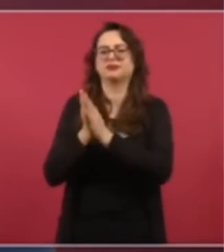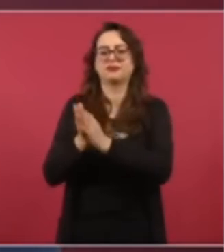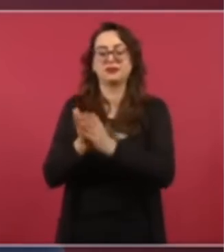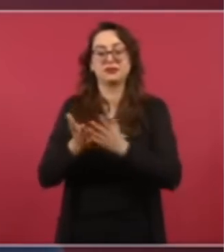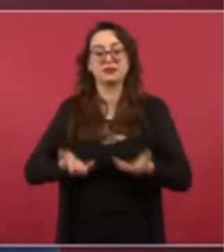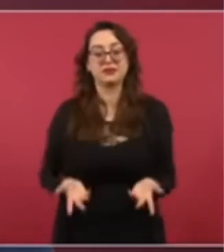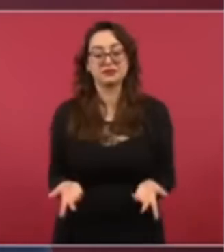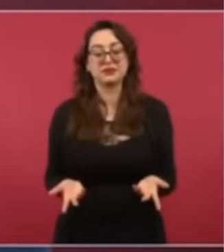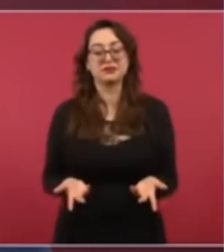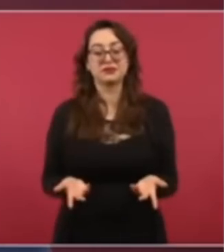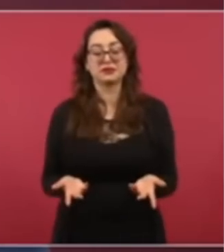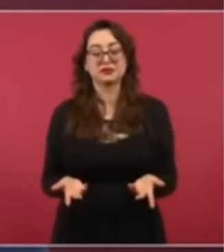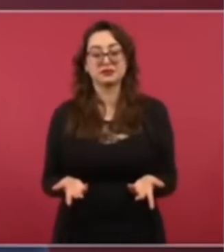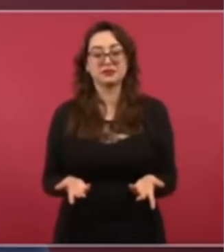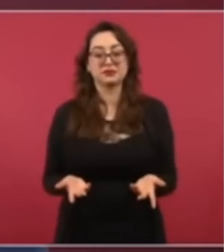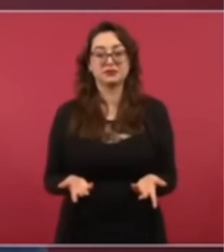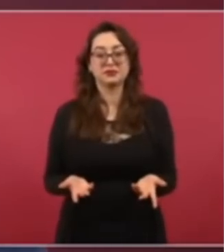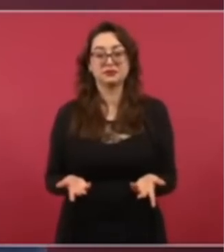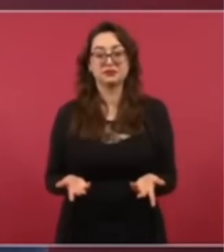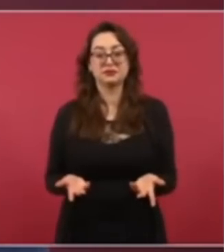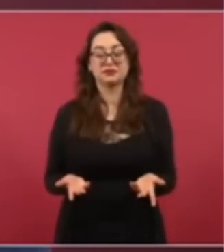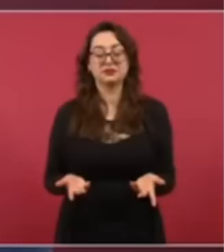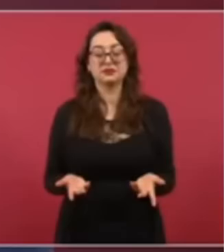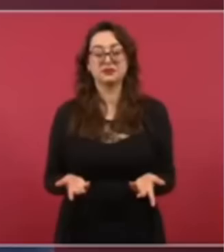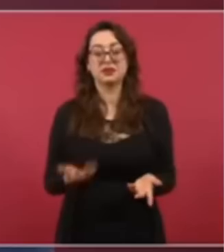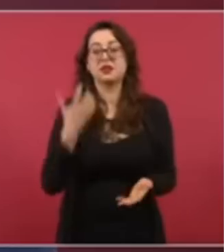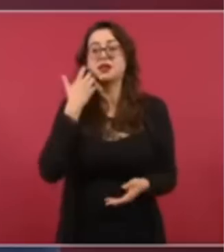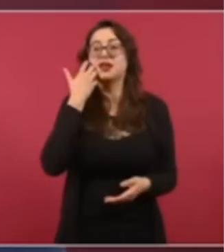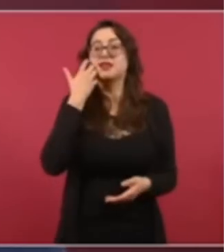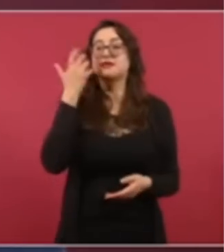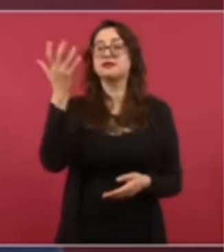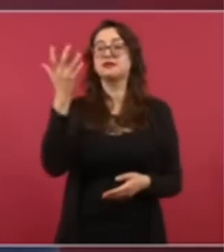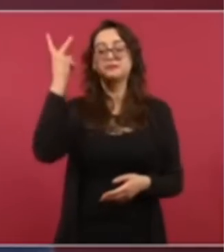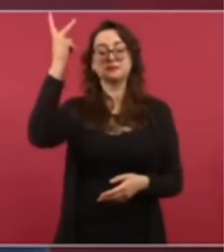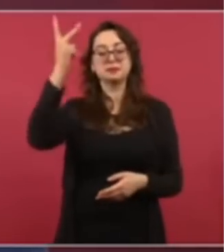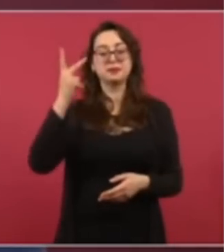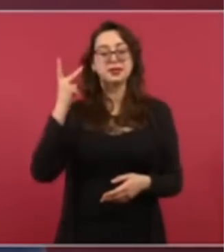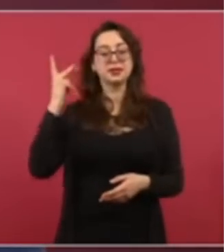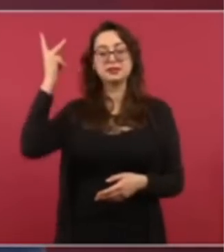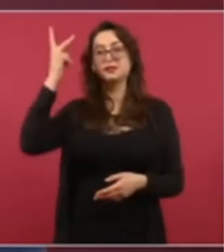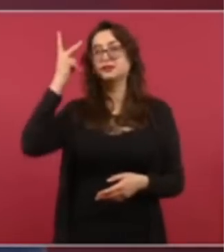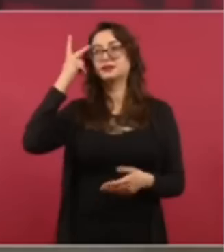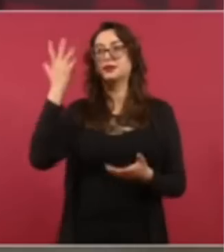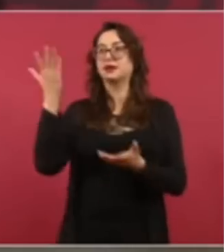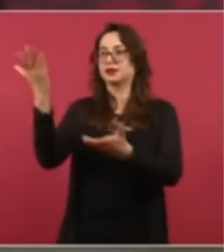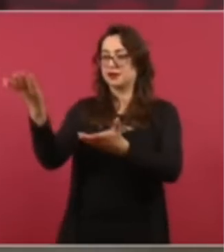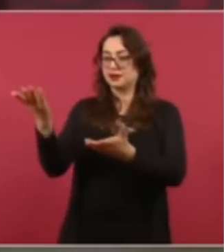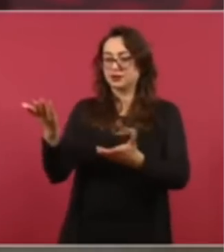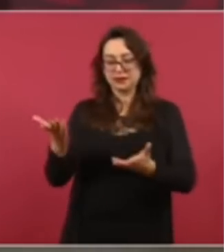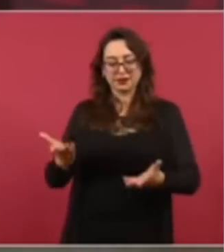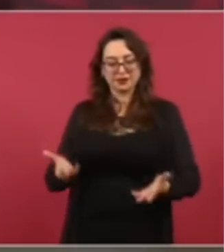fueron a Miramar a traer a un príncipe para que gobernara México.